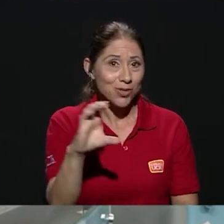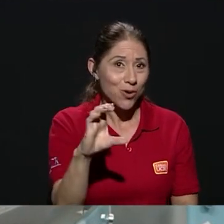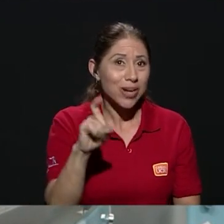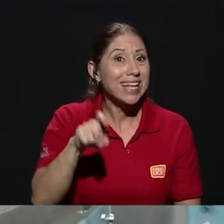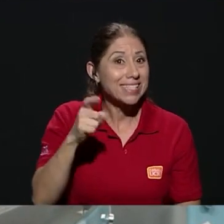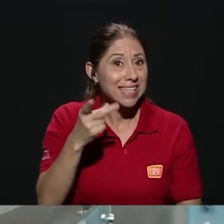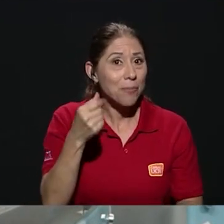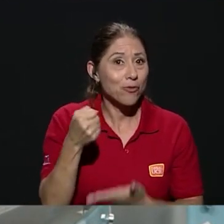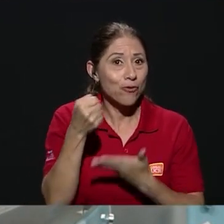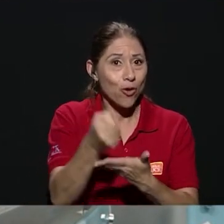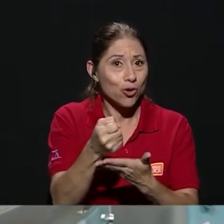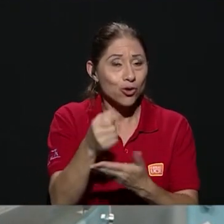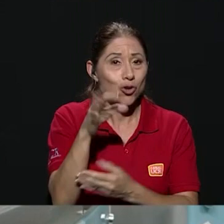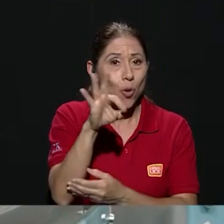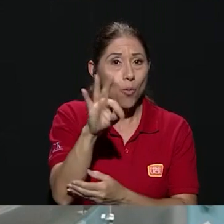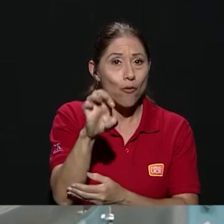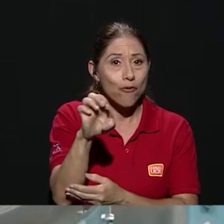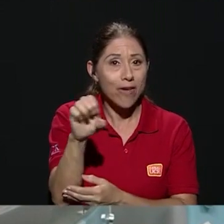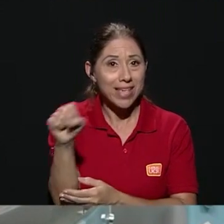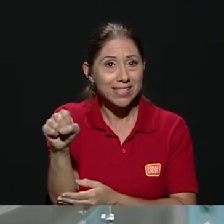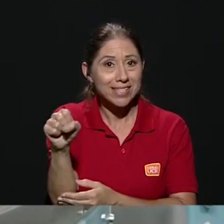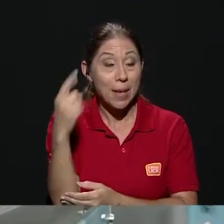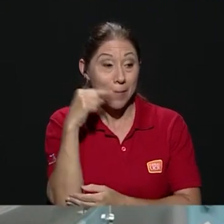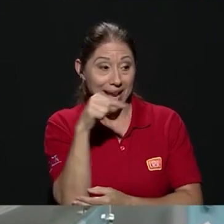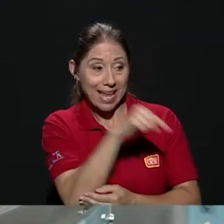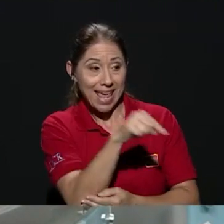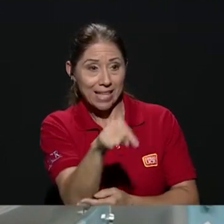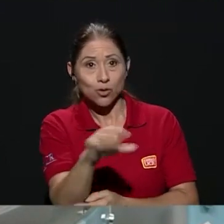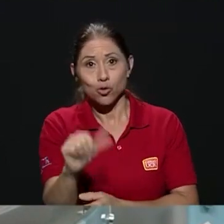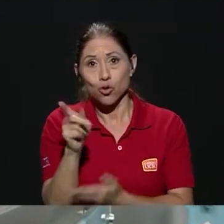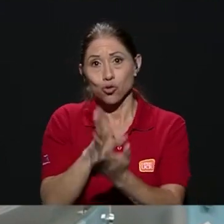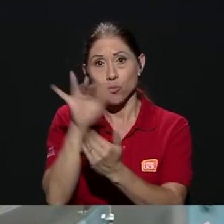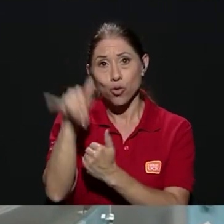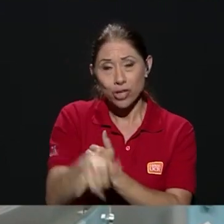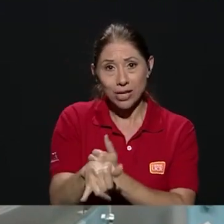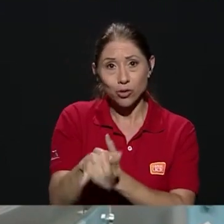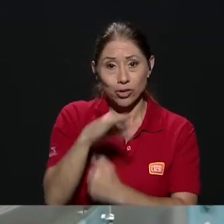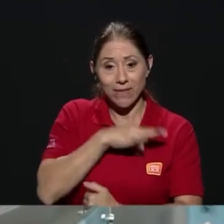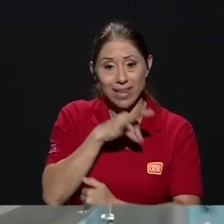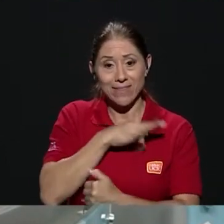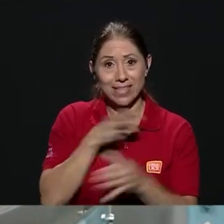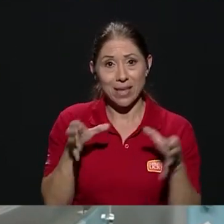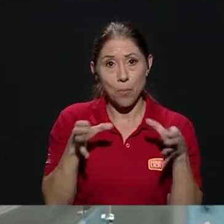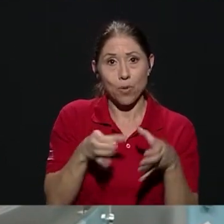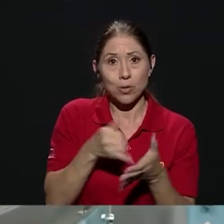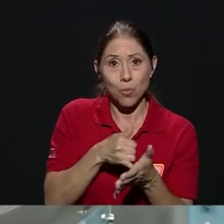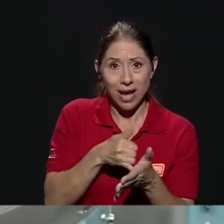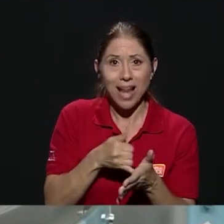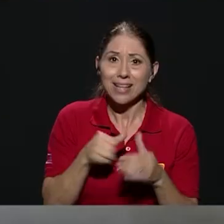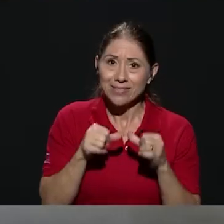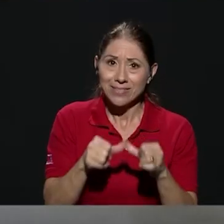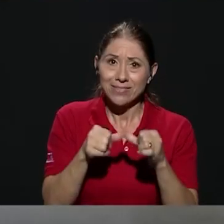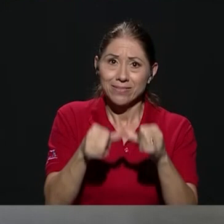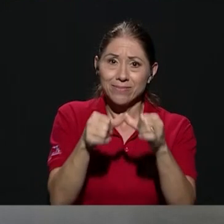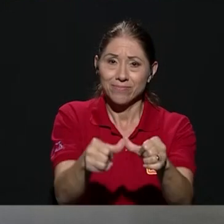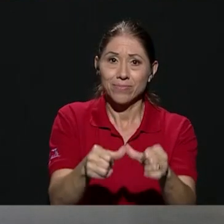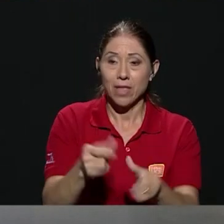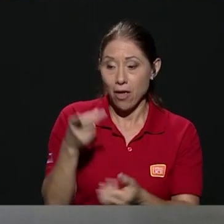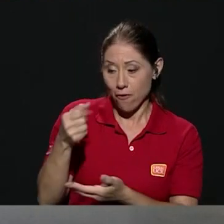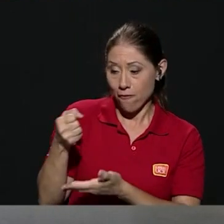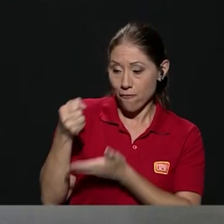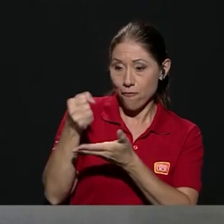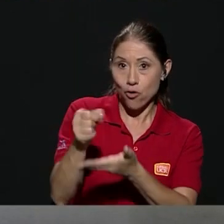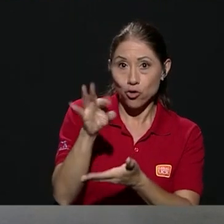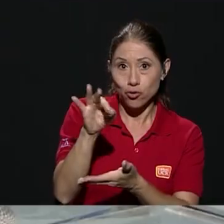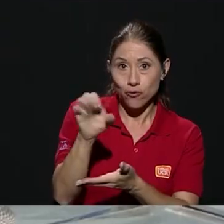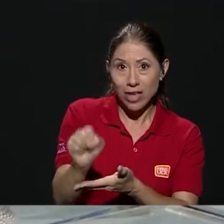como el del sí. FES para que estos y otros proyectos que benefician población vulnerable sigan adelante. Si algo se invierte de los fondos FES y